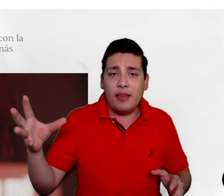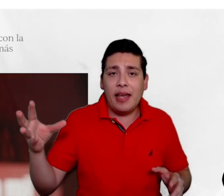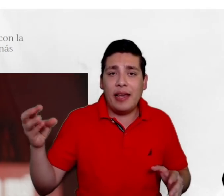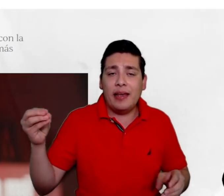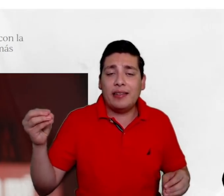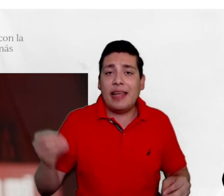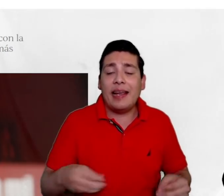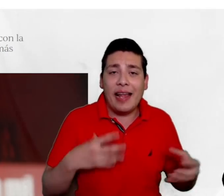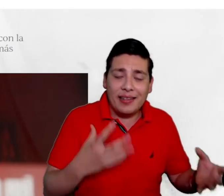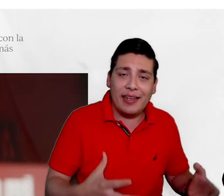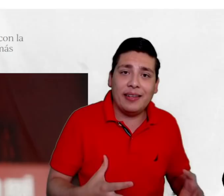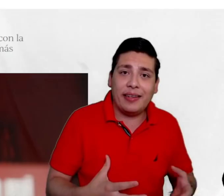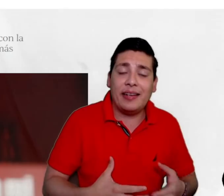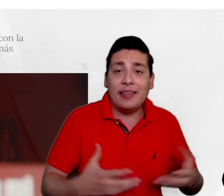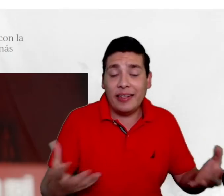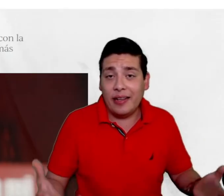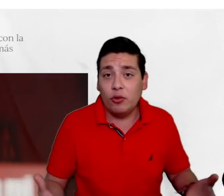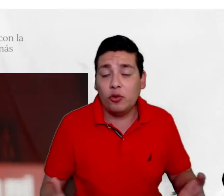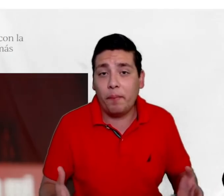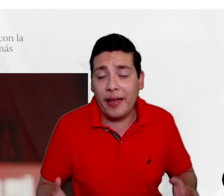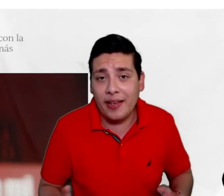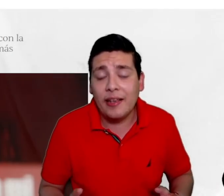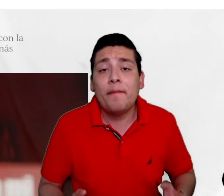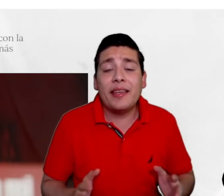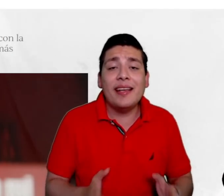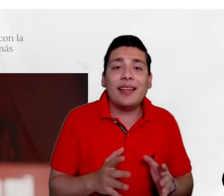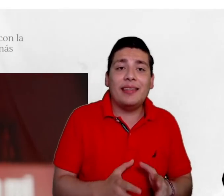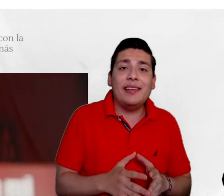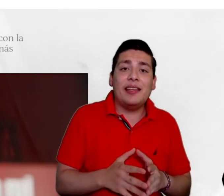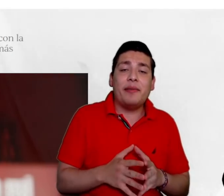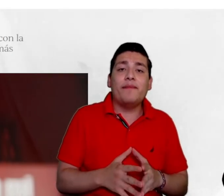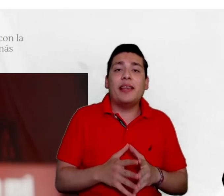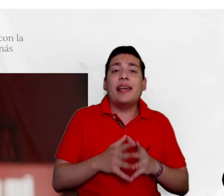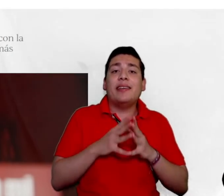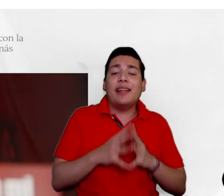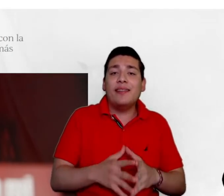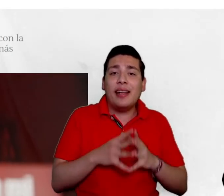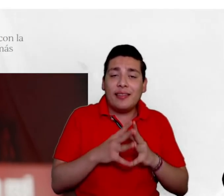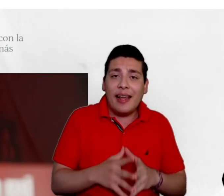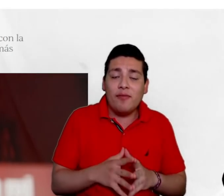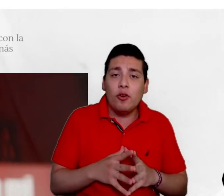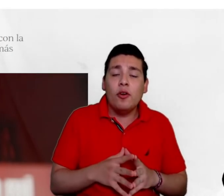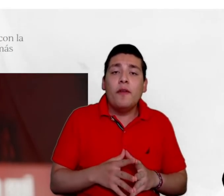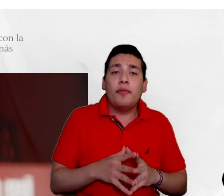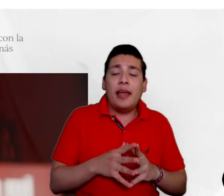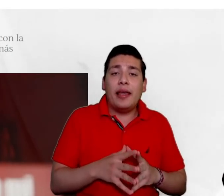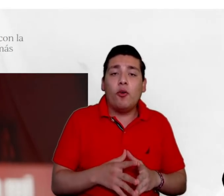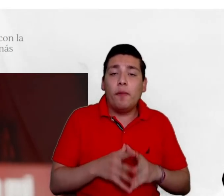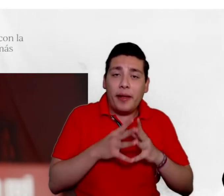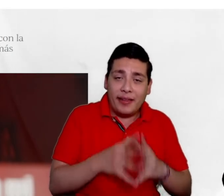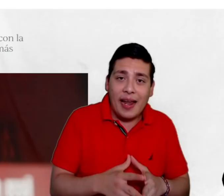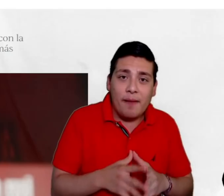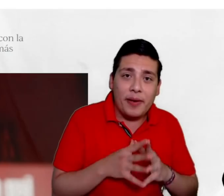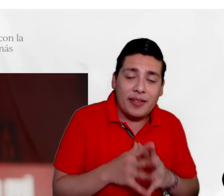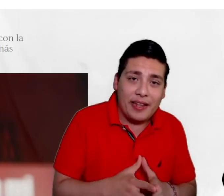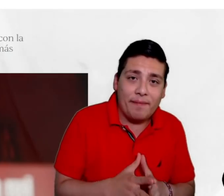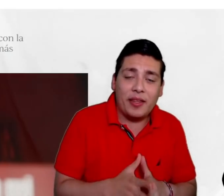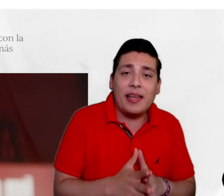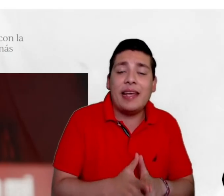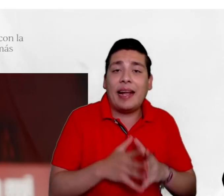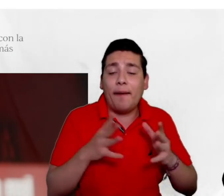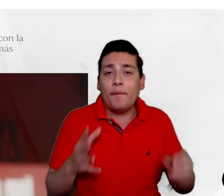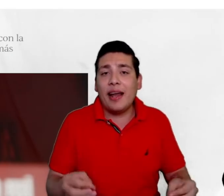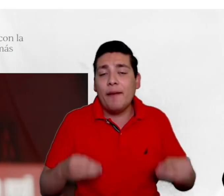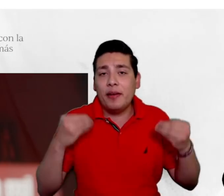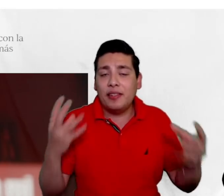diferentes iglesias que existen en nuestro país. Y es que tristemente están tratando de golpetear al presidente